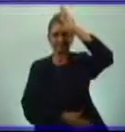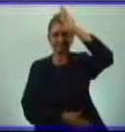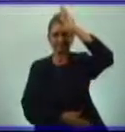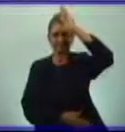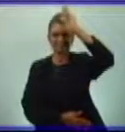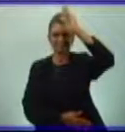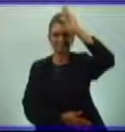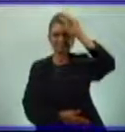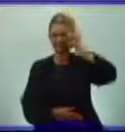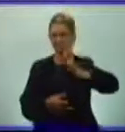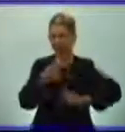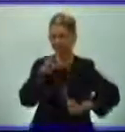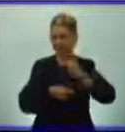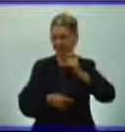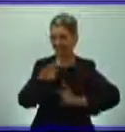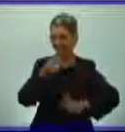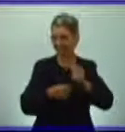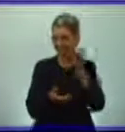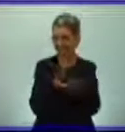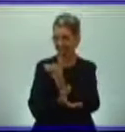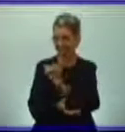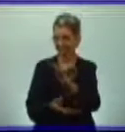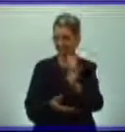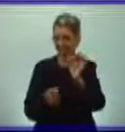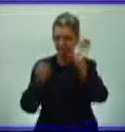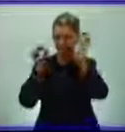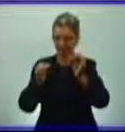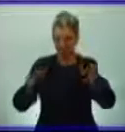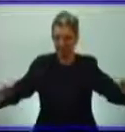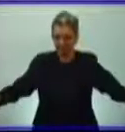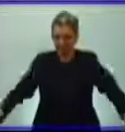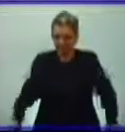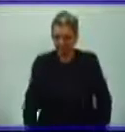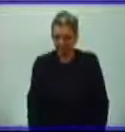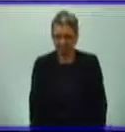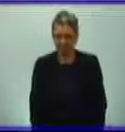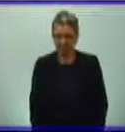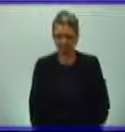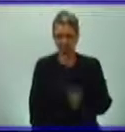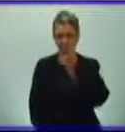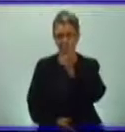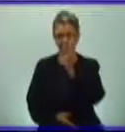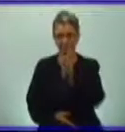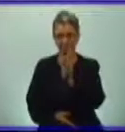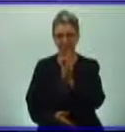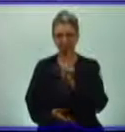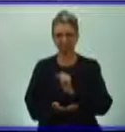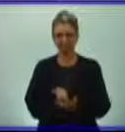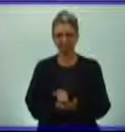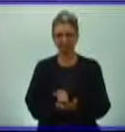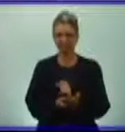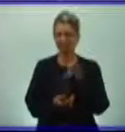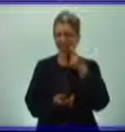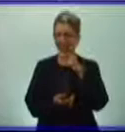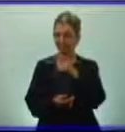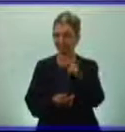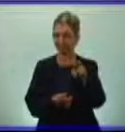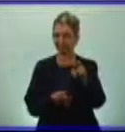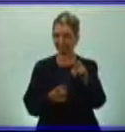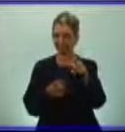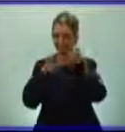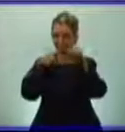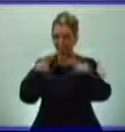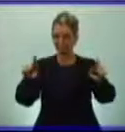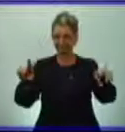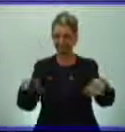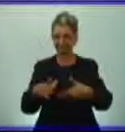se iza la bandera, debes mantener una postura correcta en señal de respeto. Observen ahora el escudo de la Palma